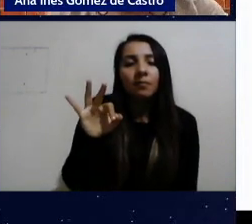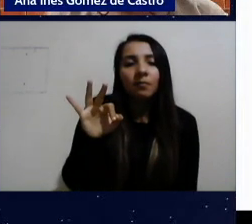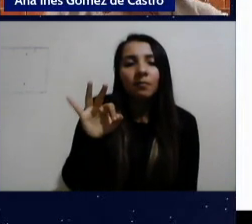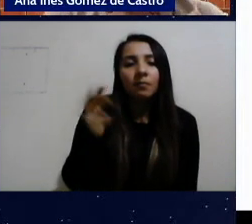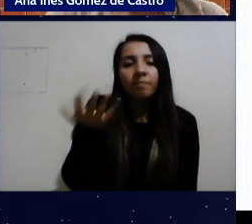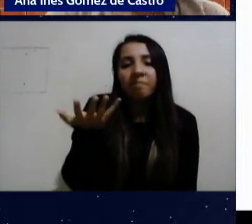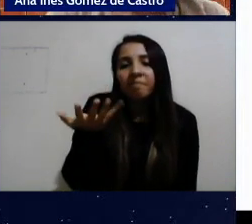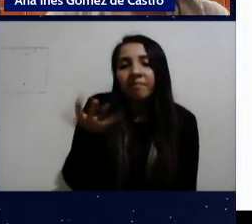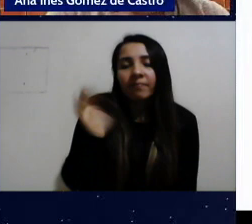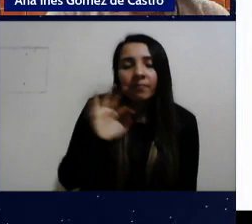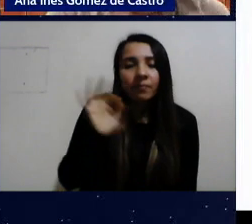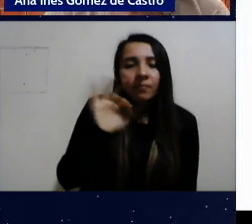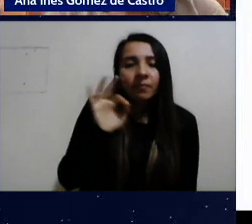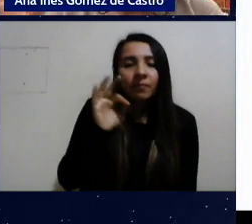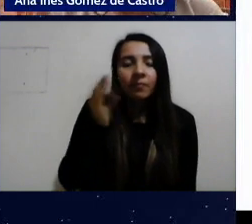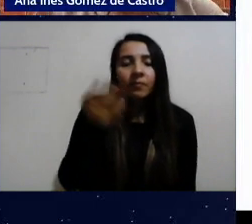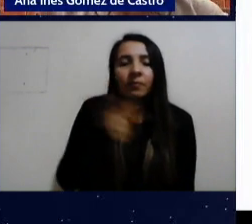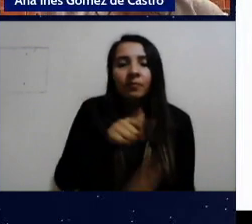llegando de